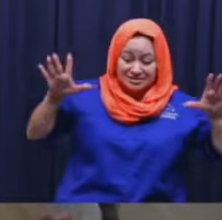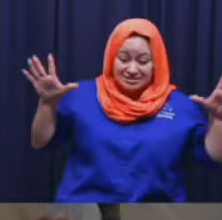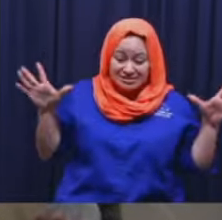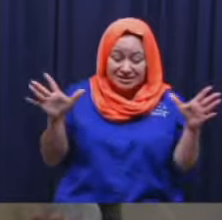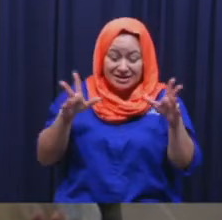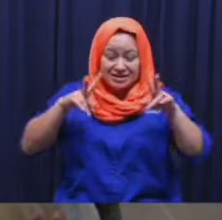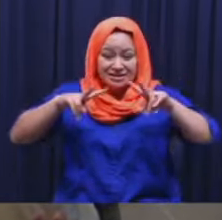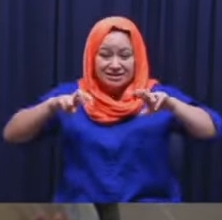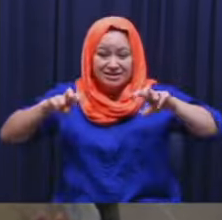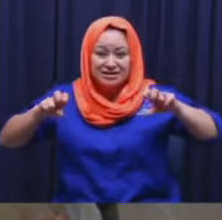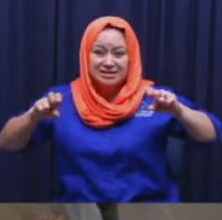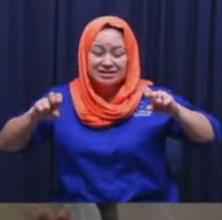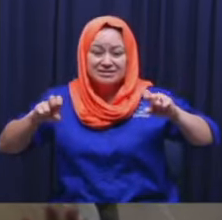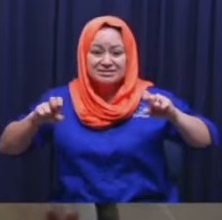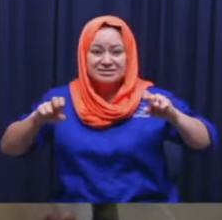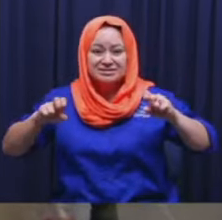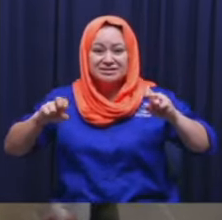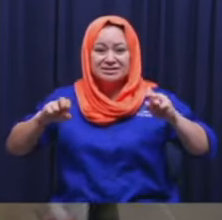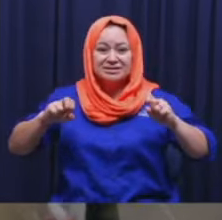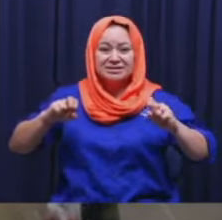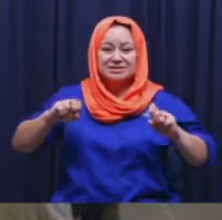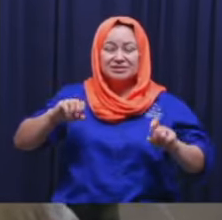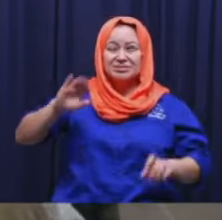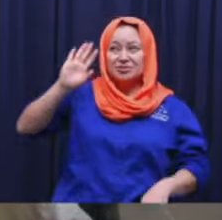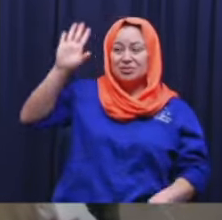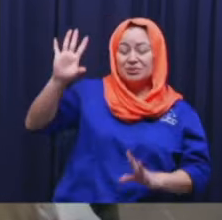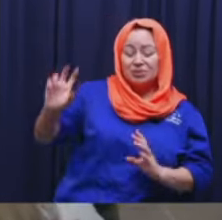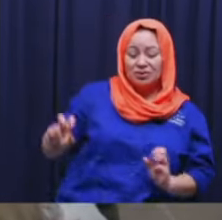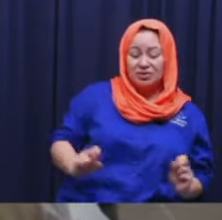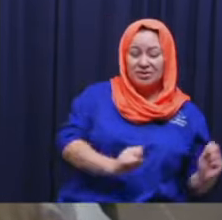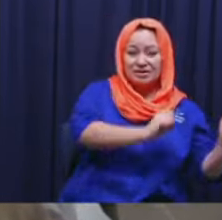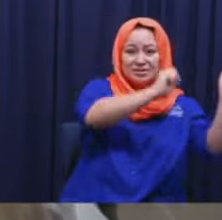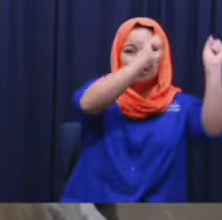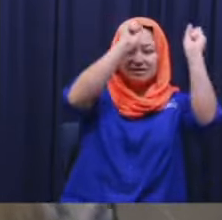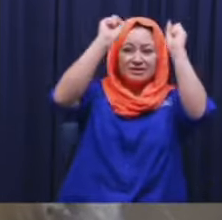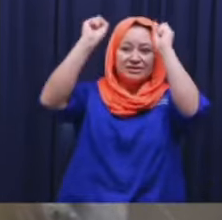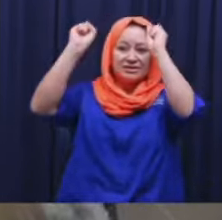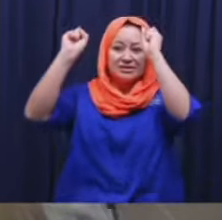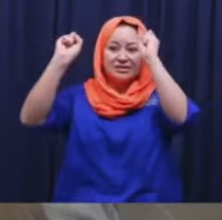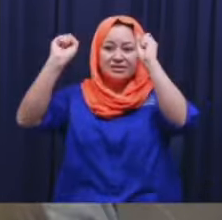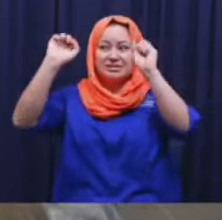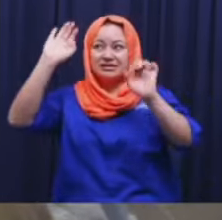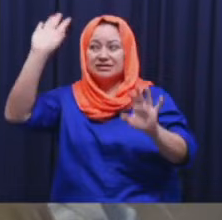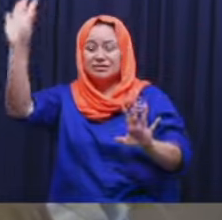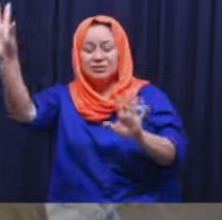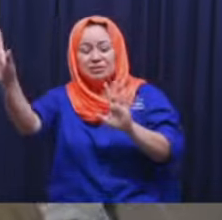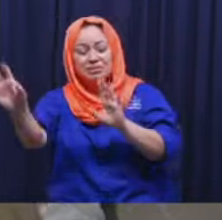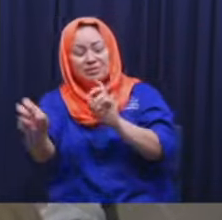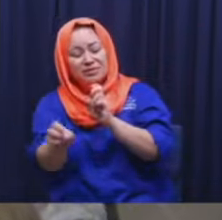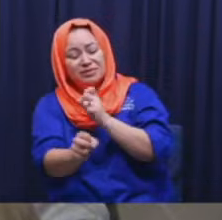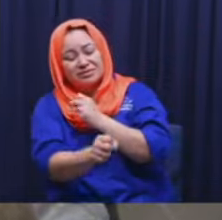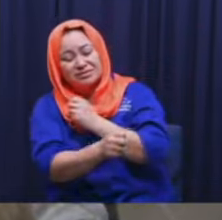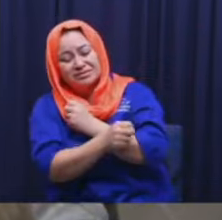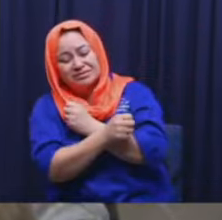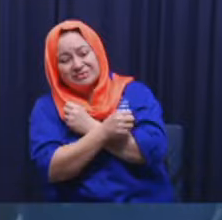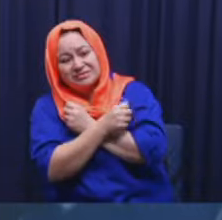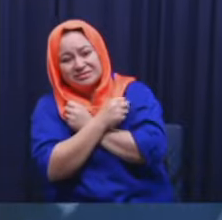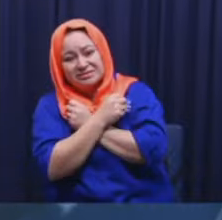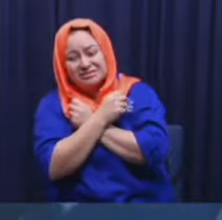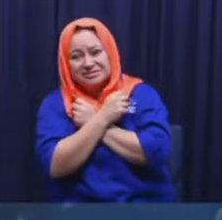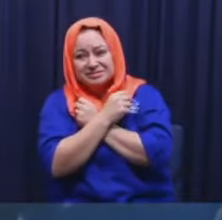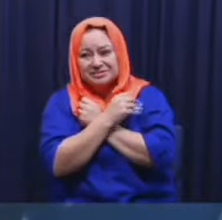Forma de resistir los embates del enemigo es refugiándose, es